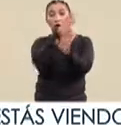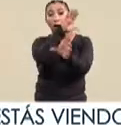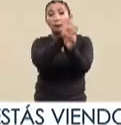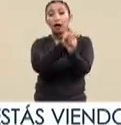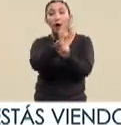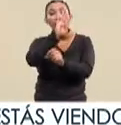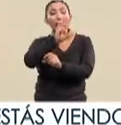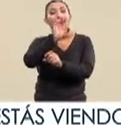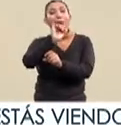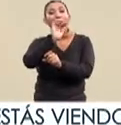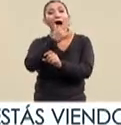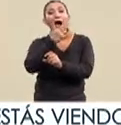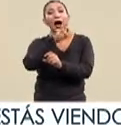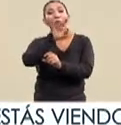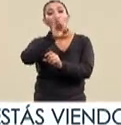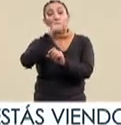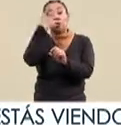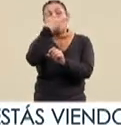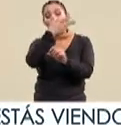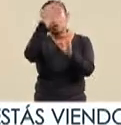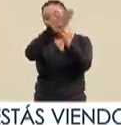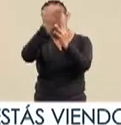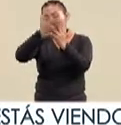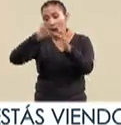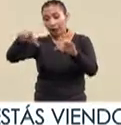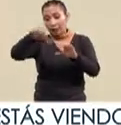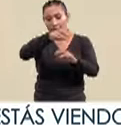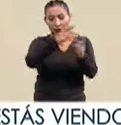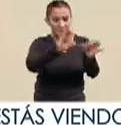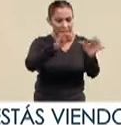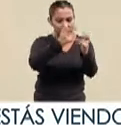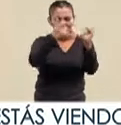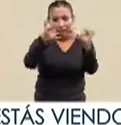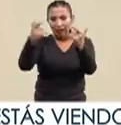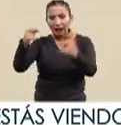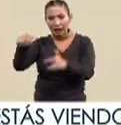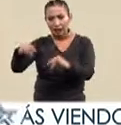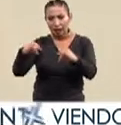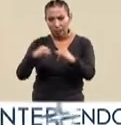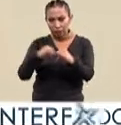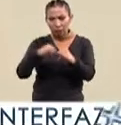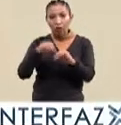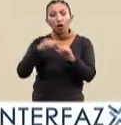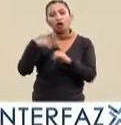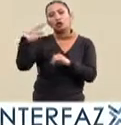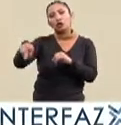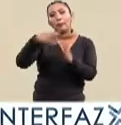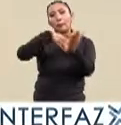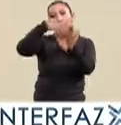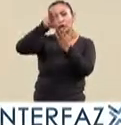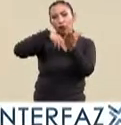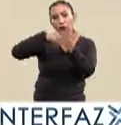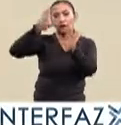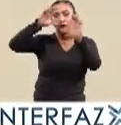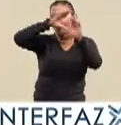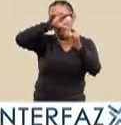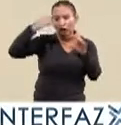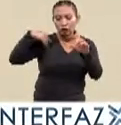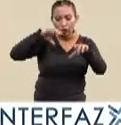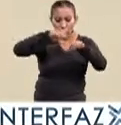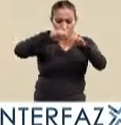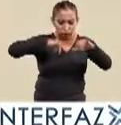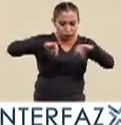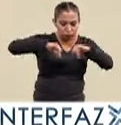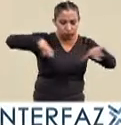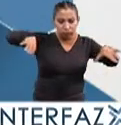un Bauhaus está dividida en 8 secciones que explican la historia de esta institución a través de sus pinturas, fotos, maquetas